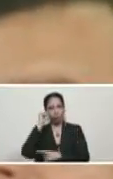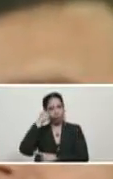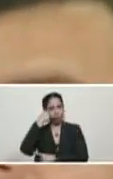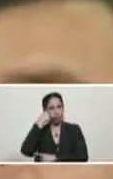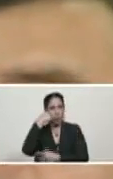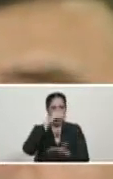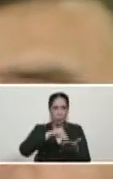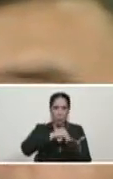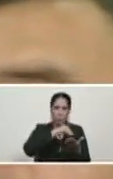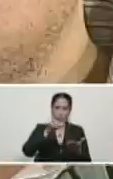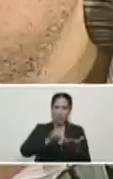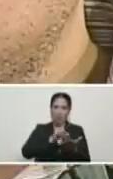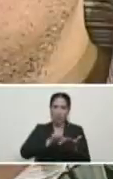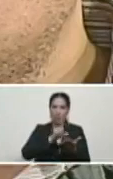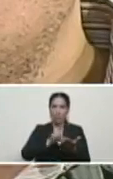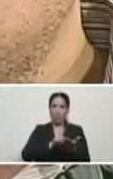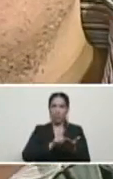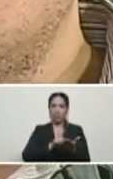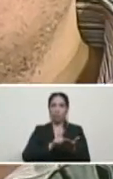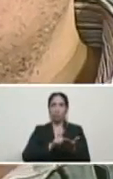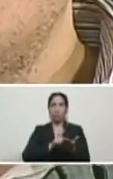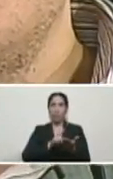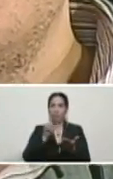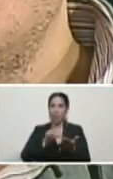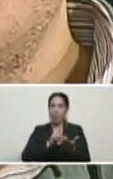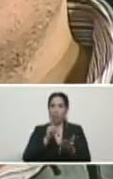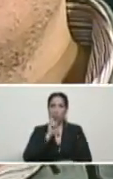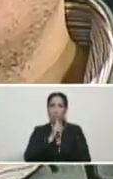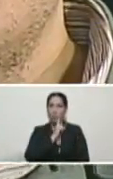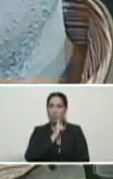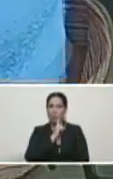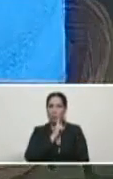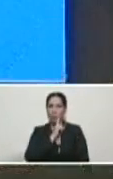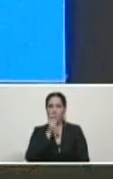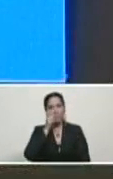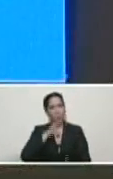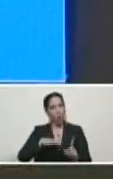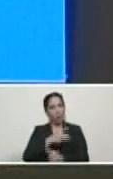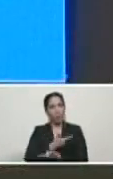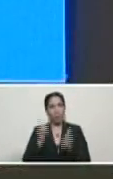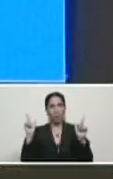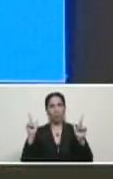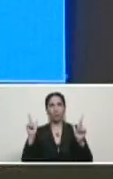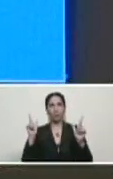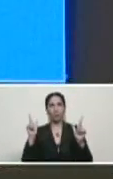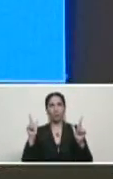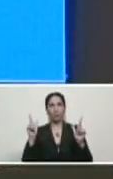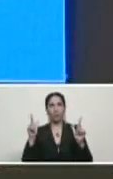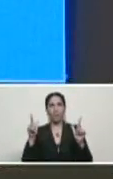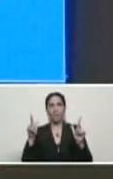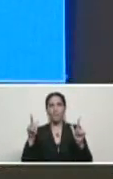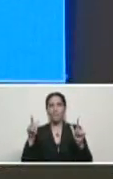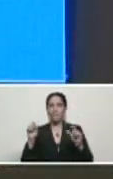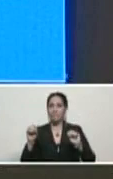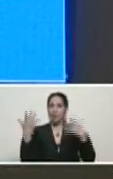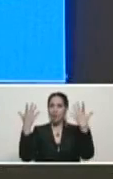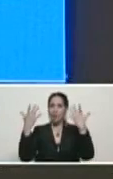este libro titulado Pueblos Libres Vencen a Imperios Poderosos,